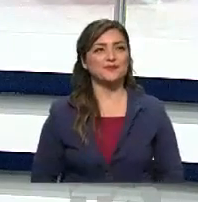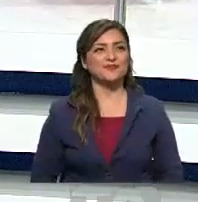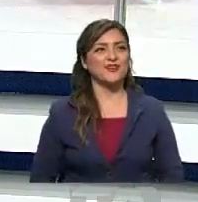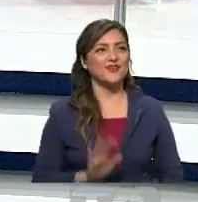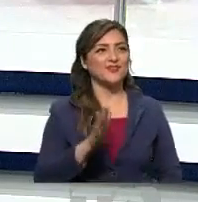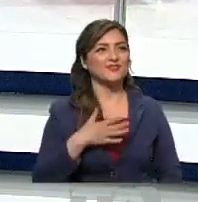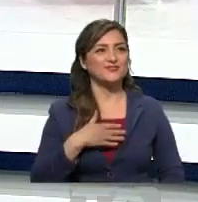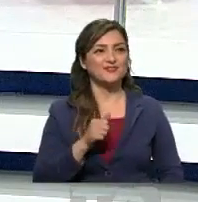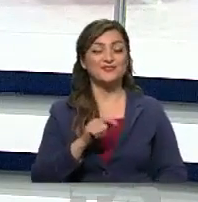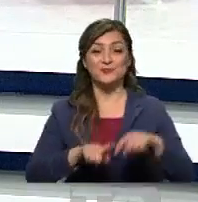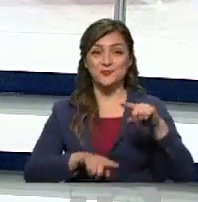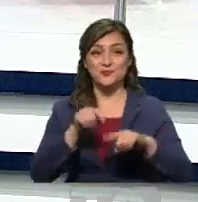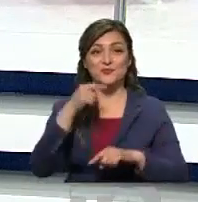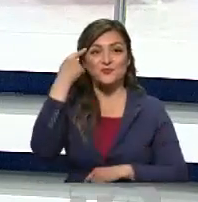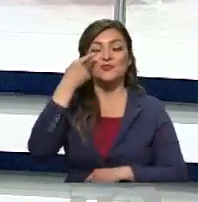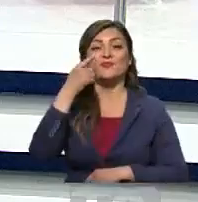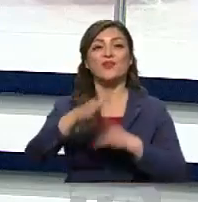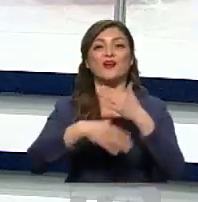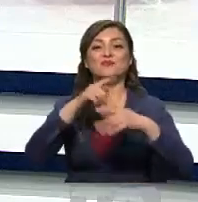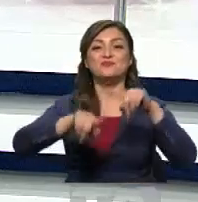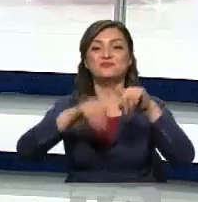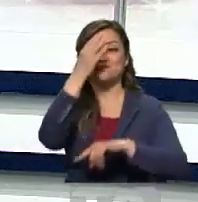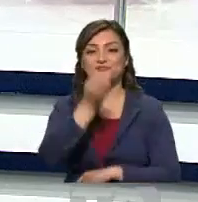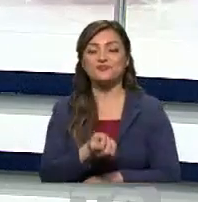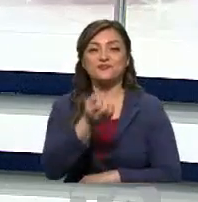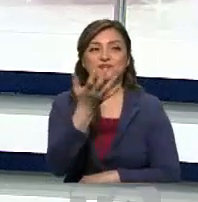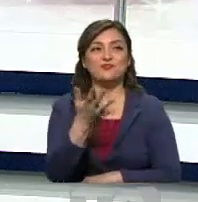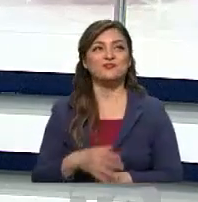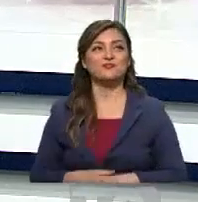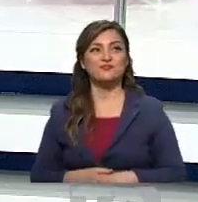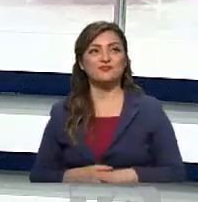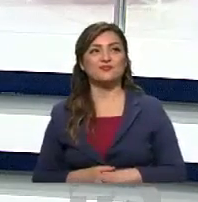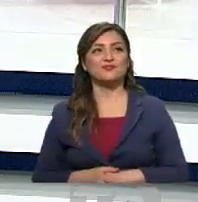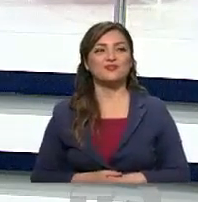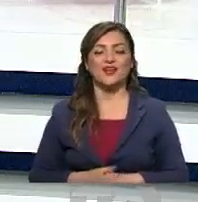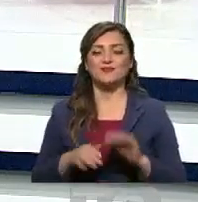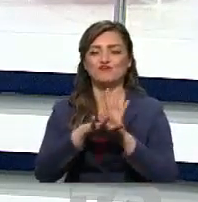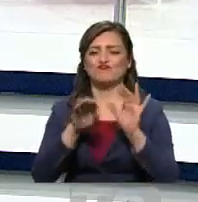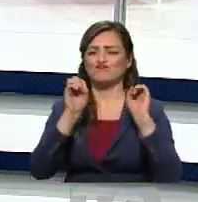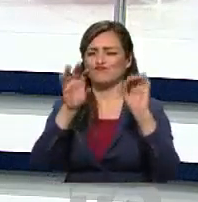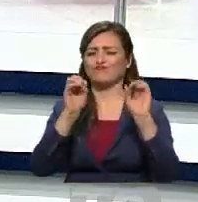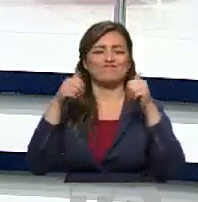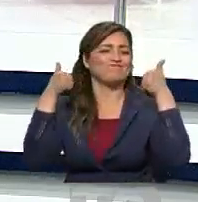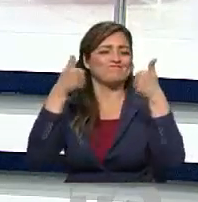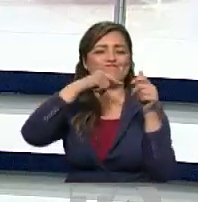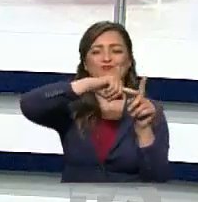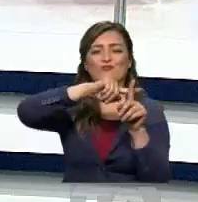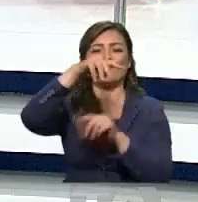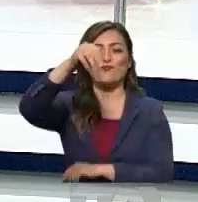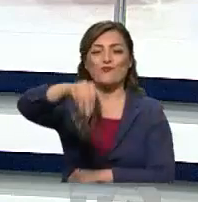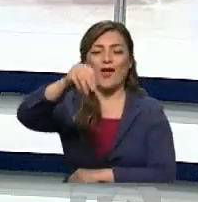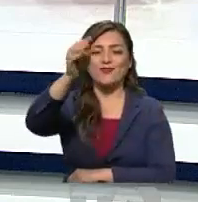María Isabel? Amigos, ¿cómo están? Muy buenos días. Desde aquí les enviamos toda la buena onda y la buena energía para que este martes sea lleno